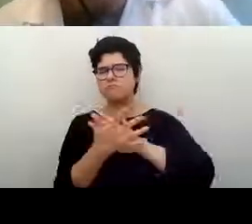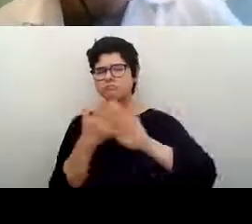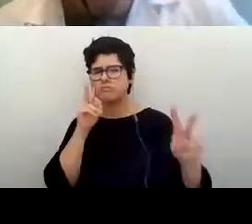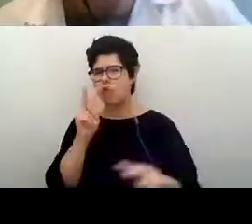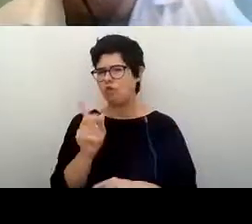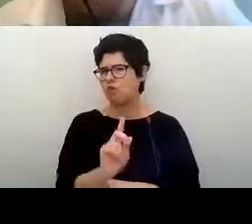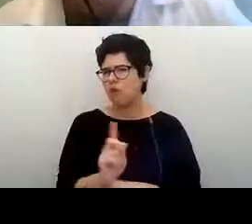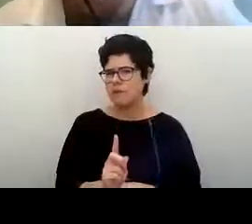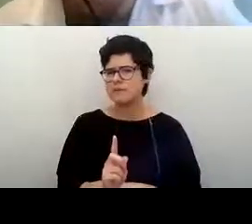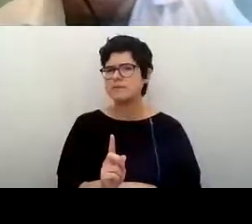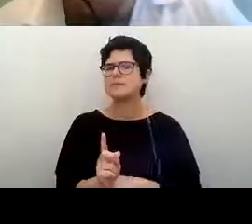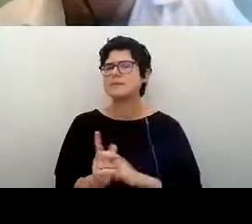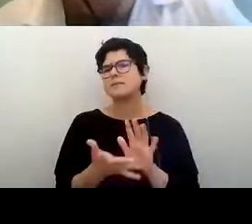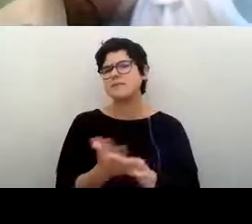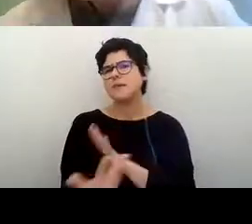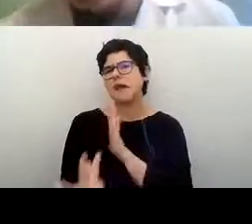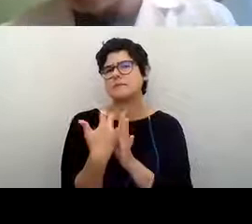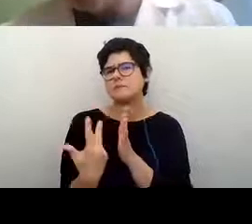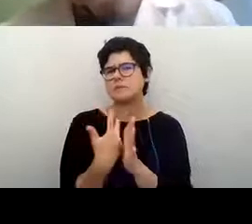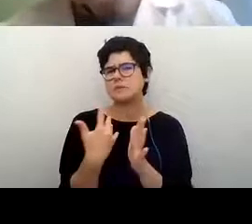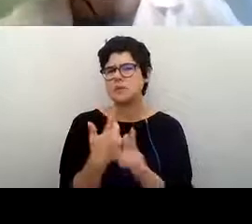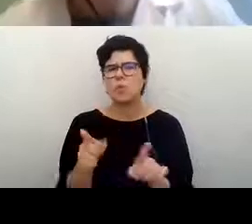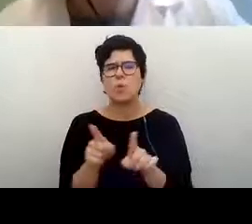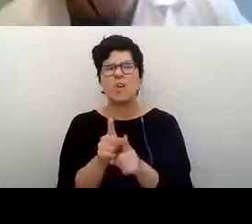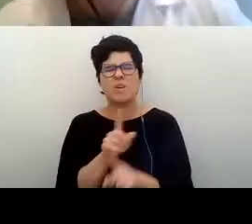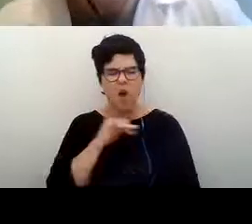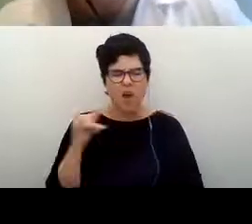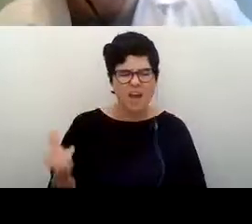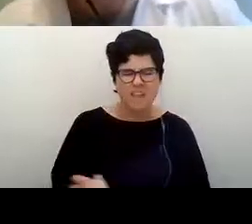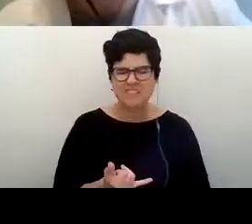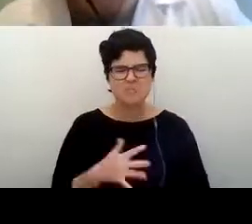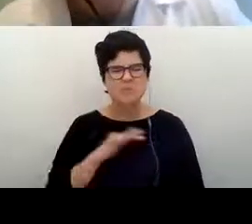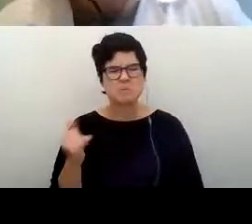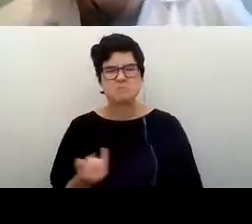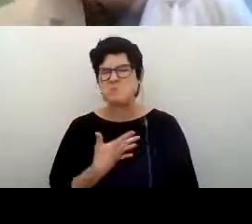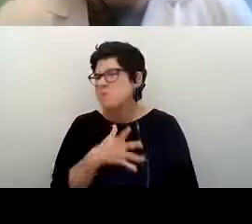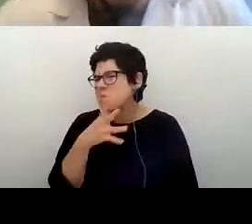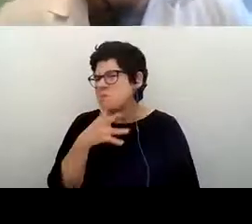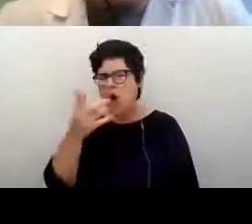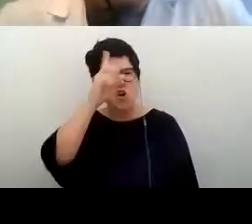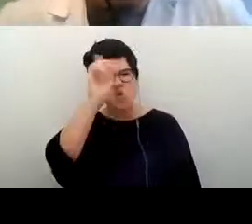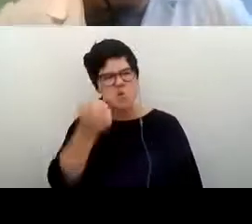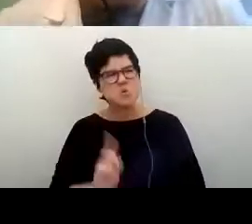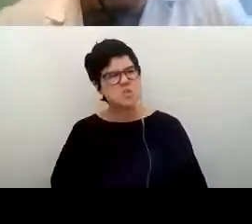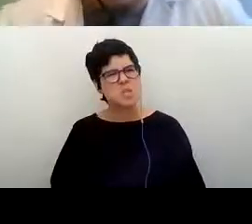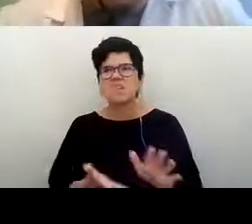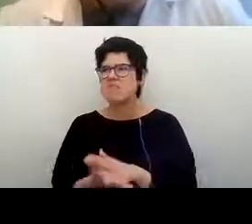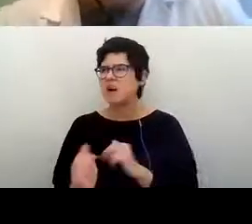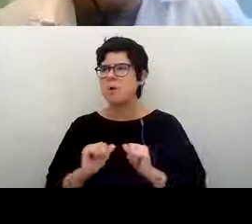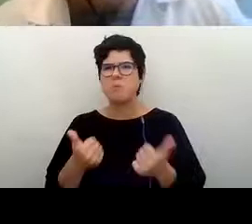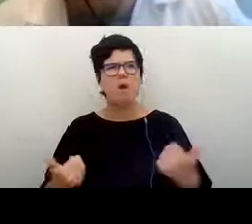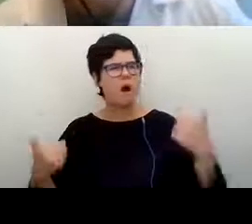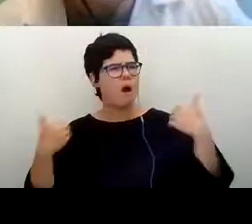si te explica pues una astenia, un cansancio poco justificable, o que haciendo muy poquito ejercicio se